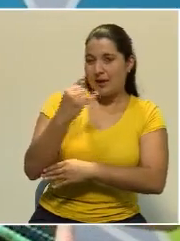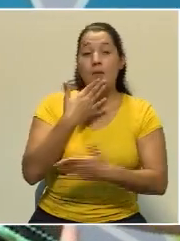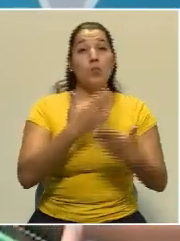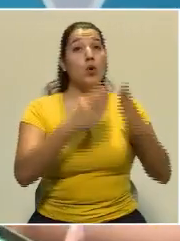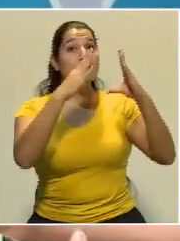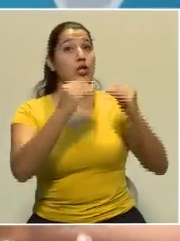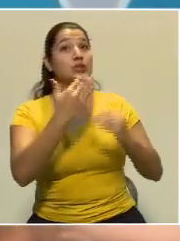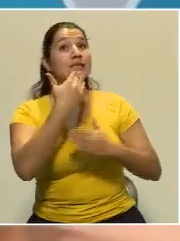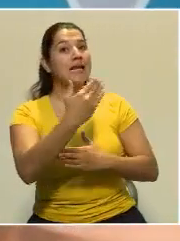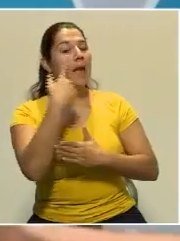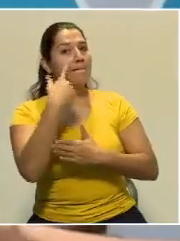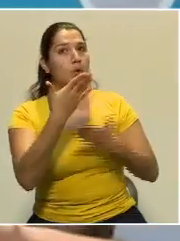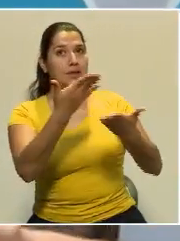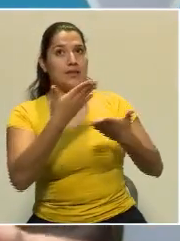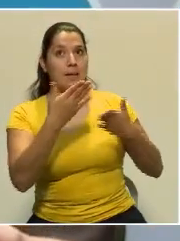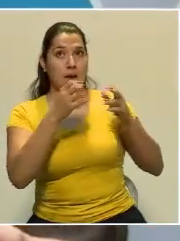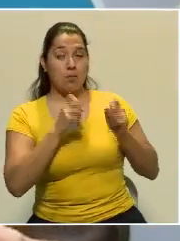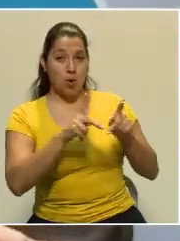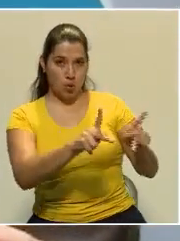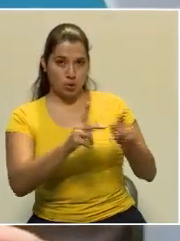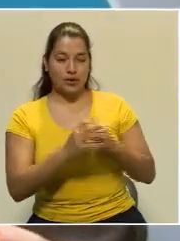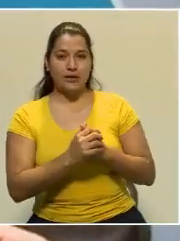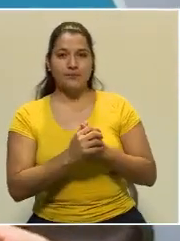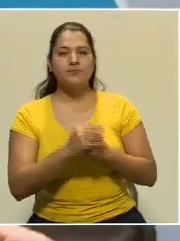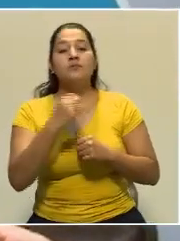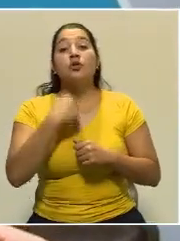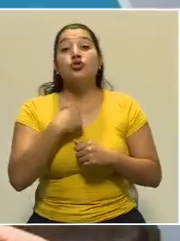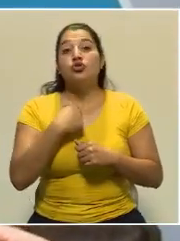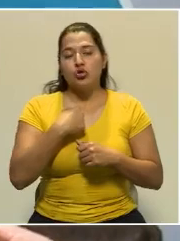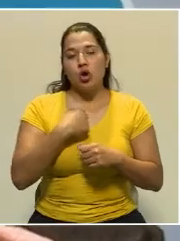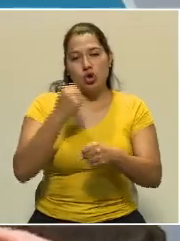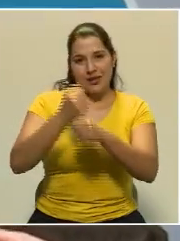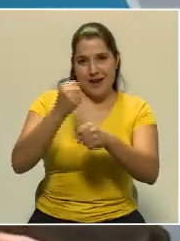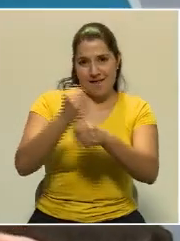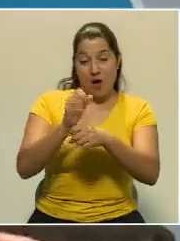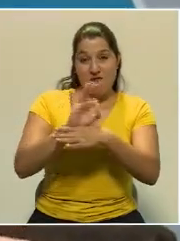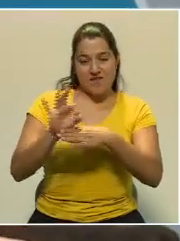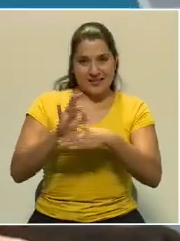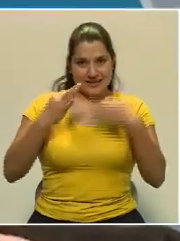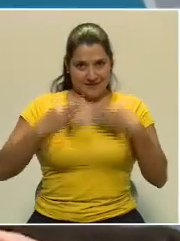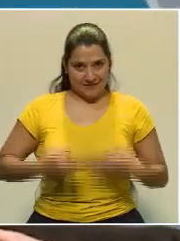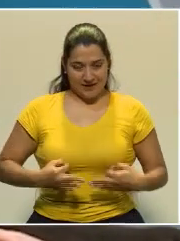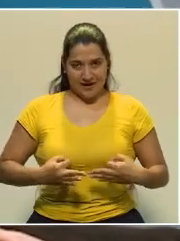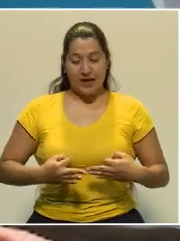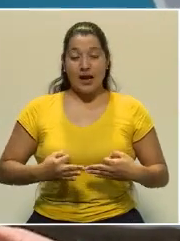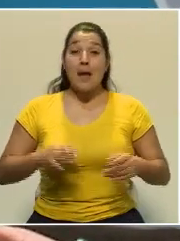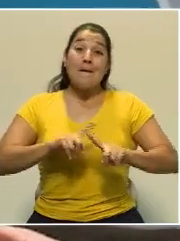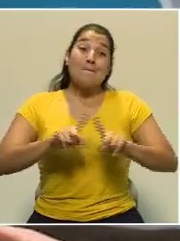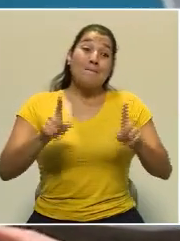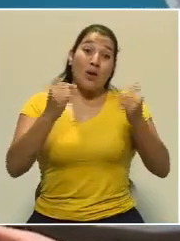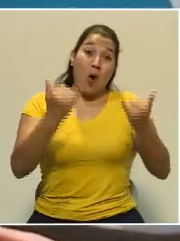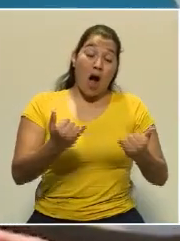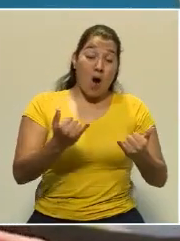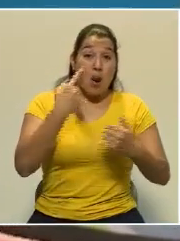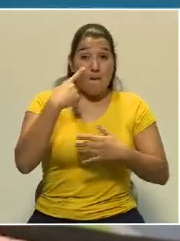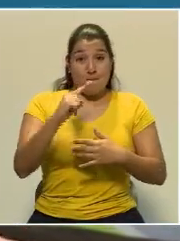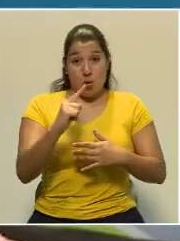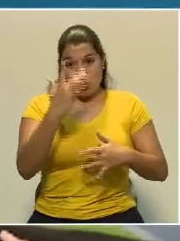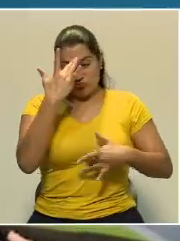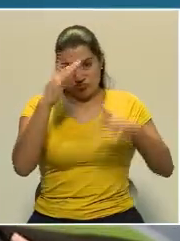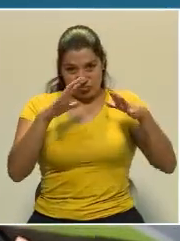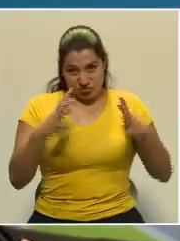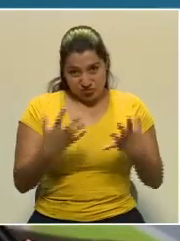noches, muchas gracias por el espacio. Esta idea, bueno, yo soy fisioterapeuta de profesión, pero debido a la pandemia, como yo trabajo por servicios